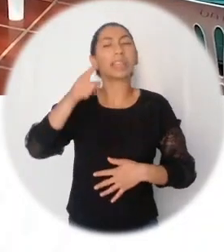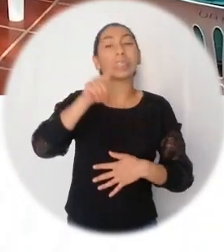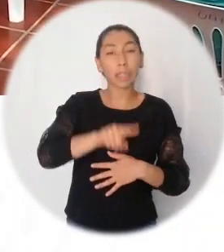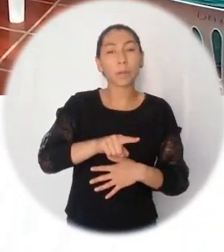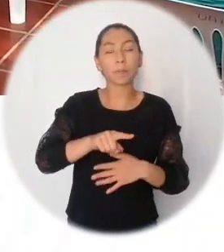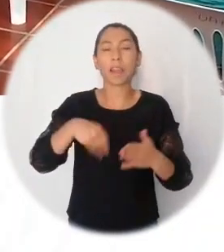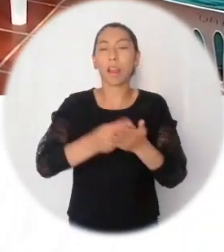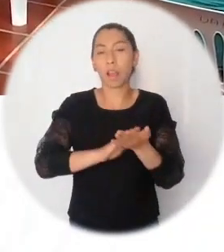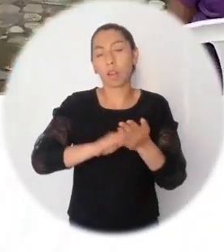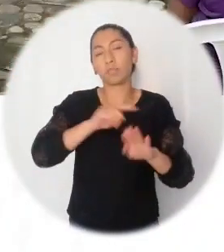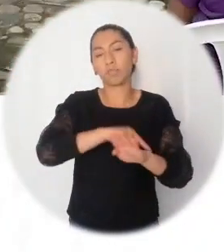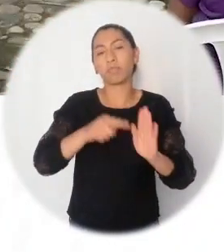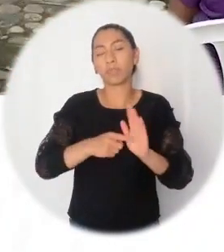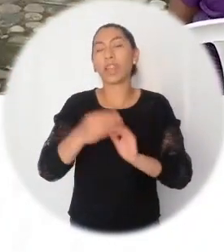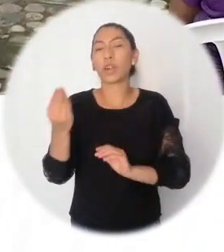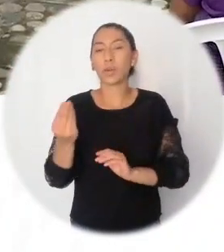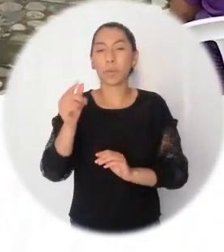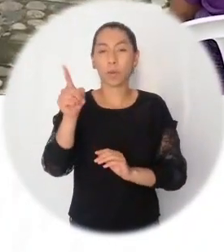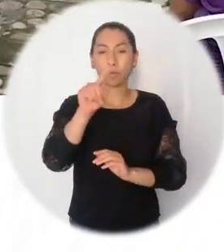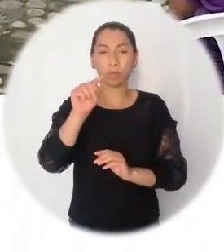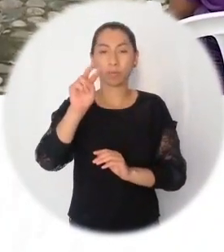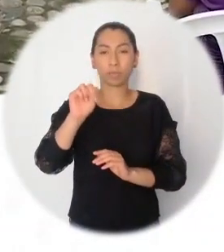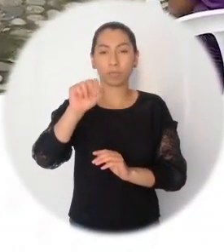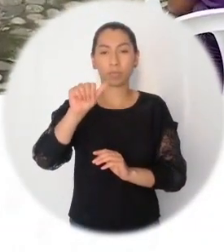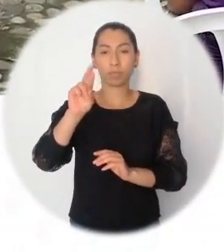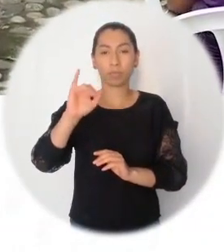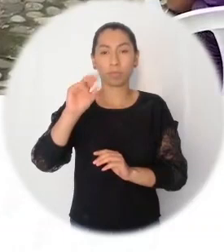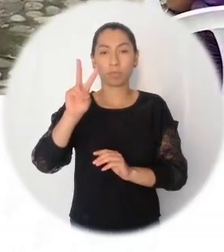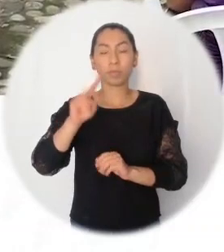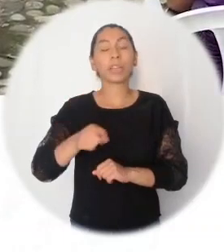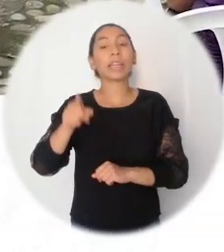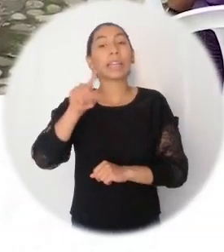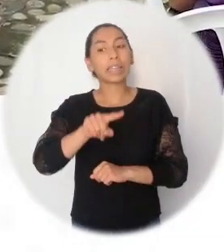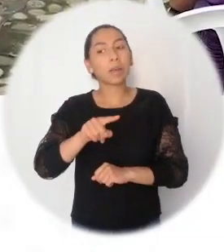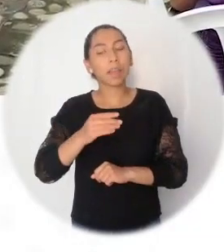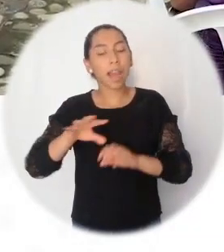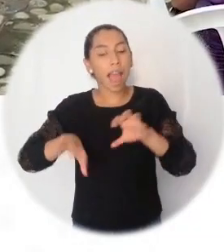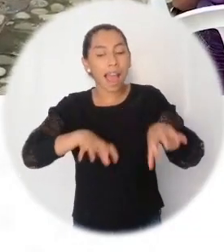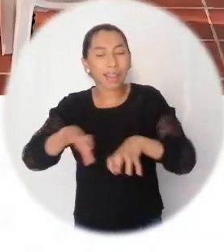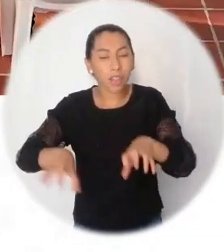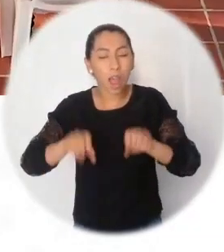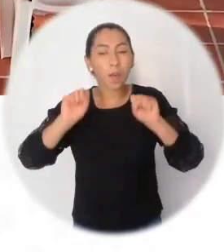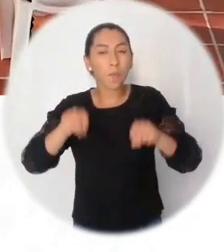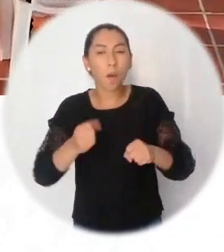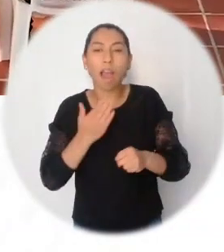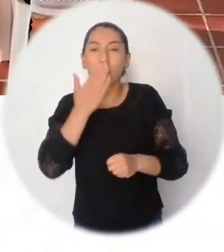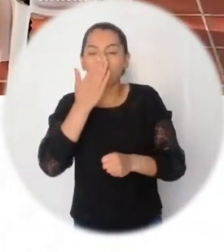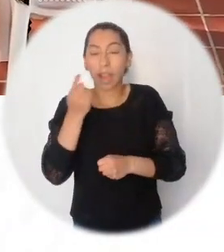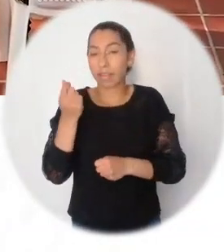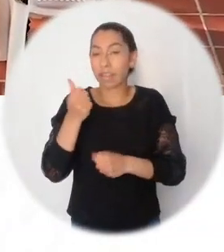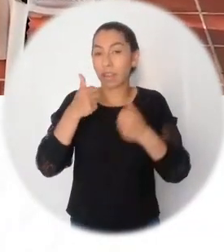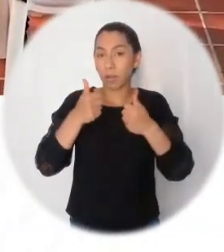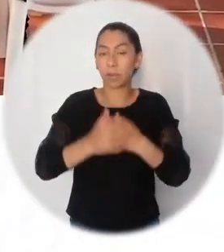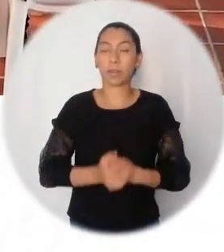con entidades del SNARIF que hacen presencia en el territorio. Adicionalmente, desarrolló una jornada de adecuada inversión de los recursos para